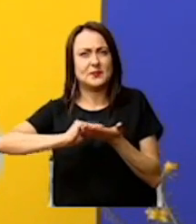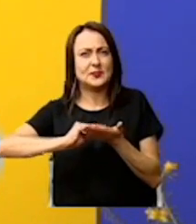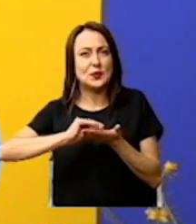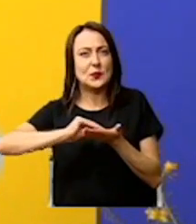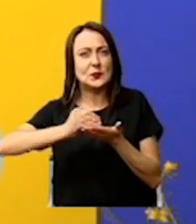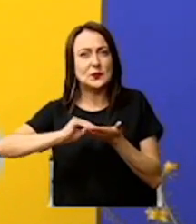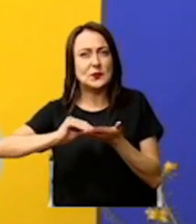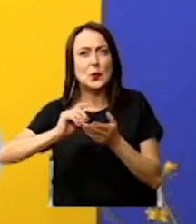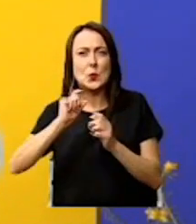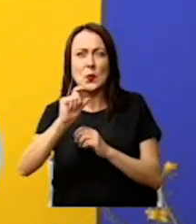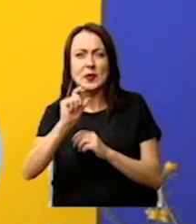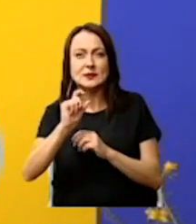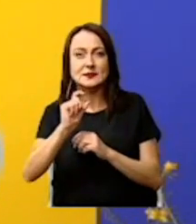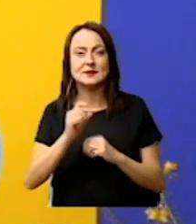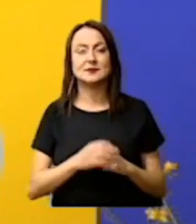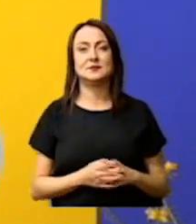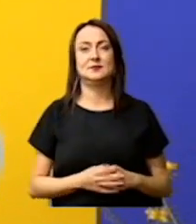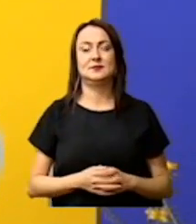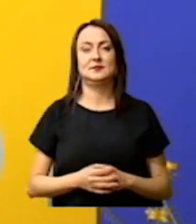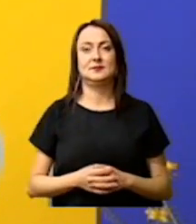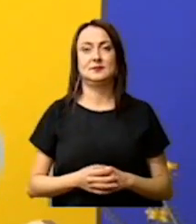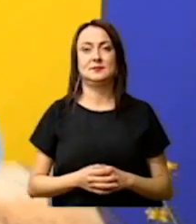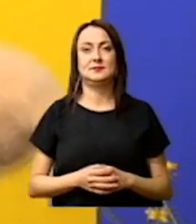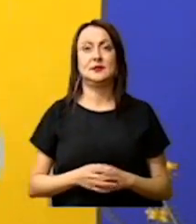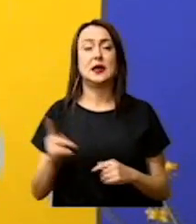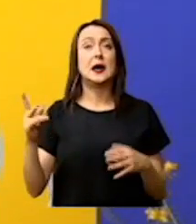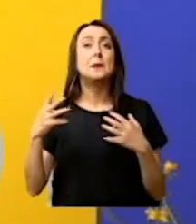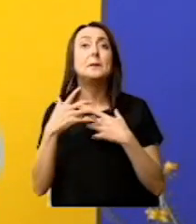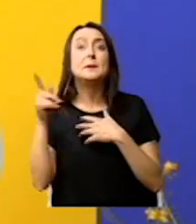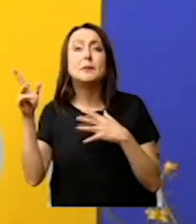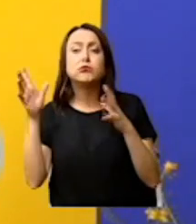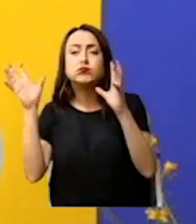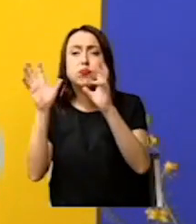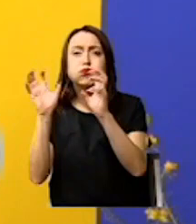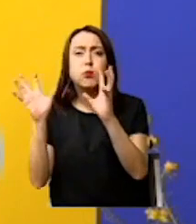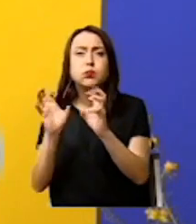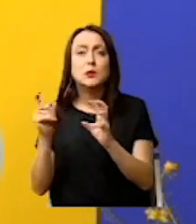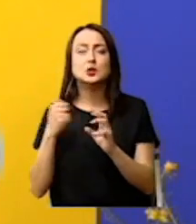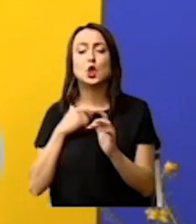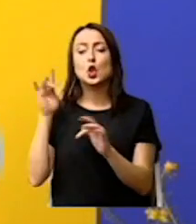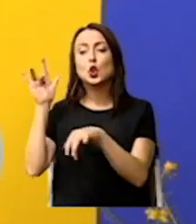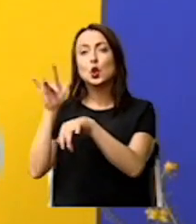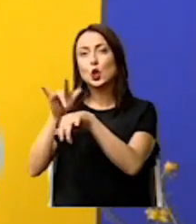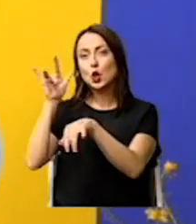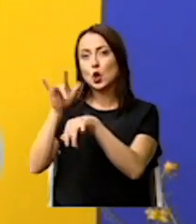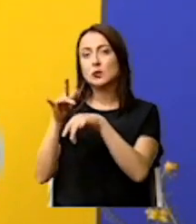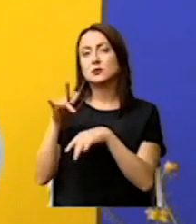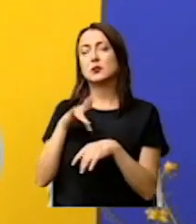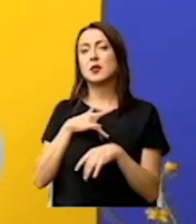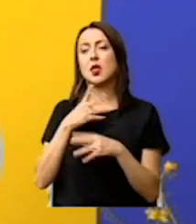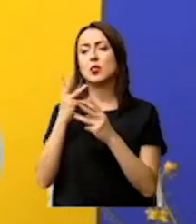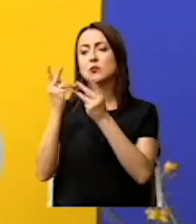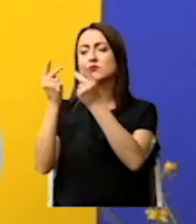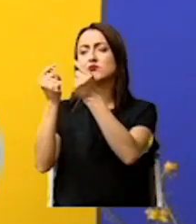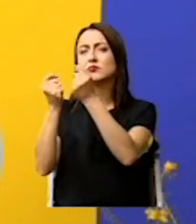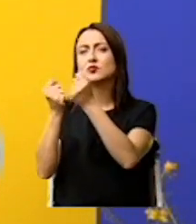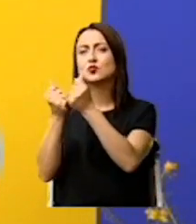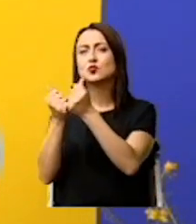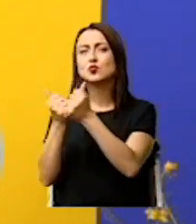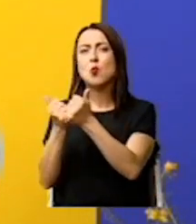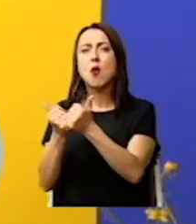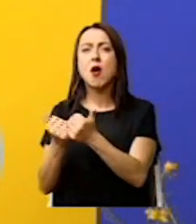textura gruesa. El peluche, en cambio, cuando yo lo toco, siento su textura